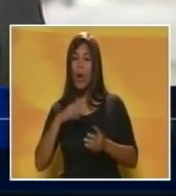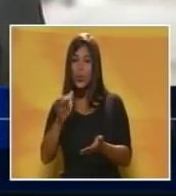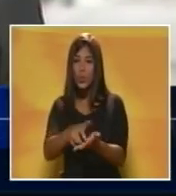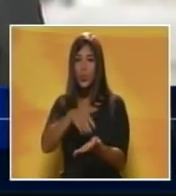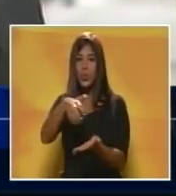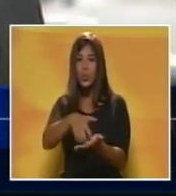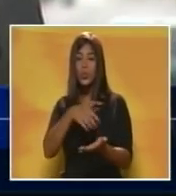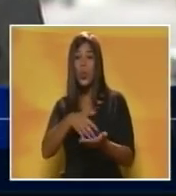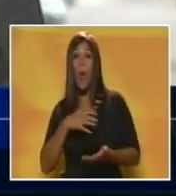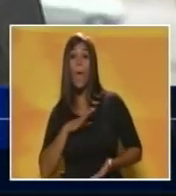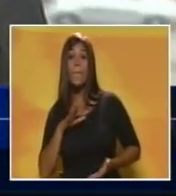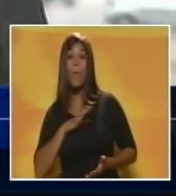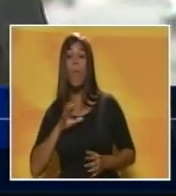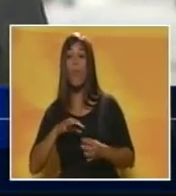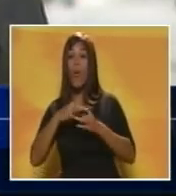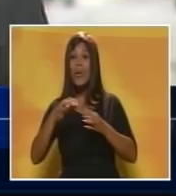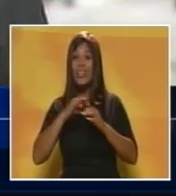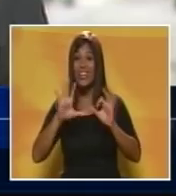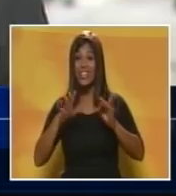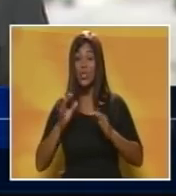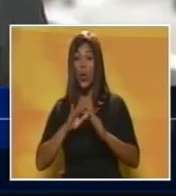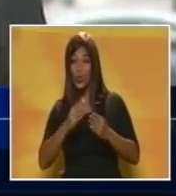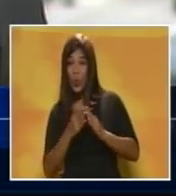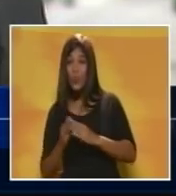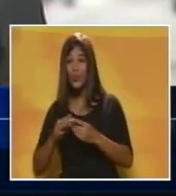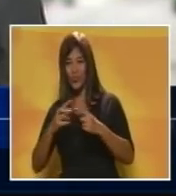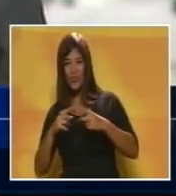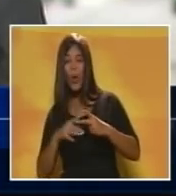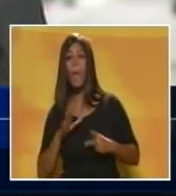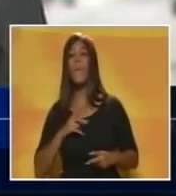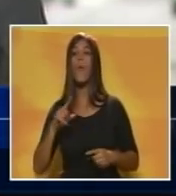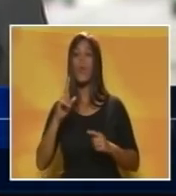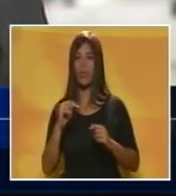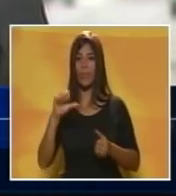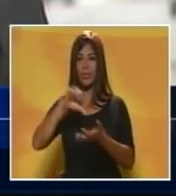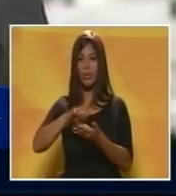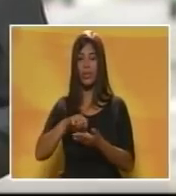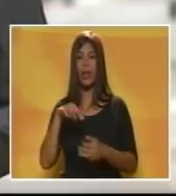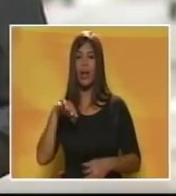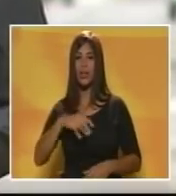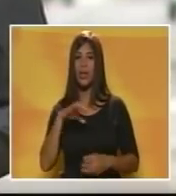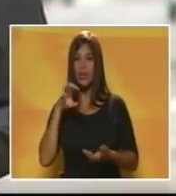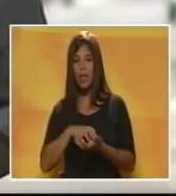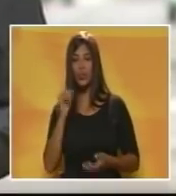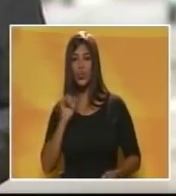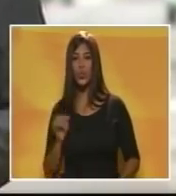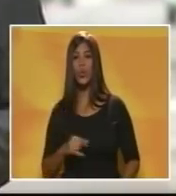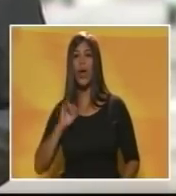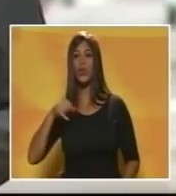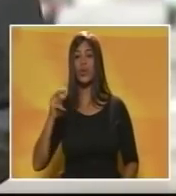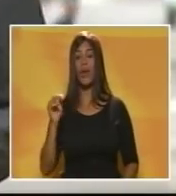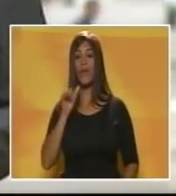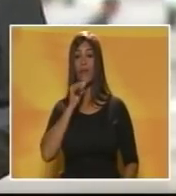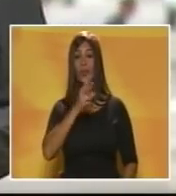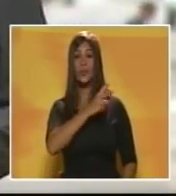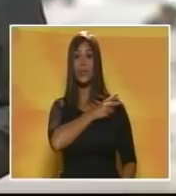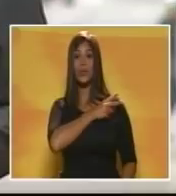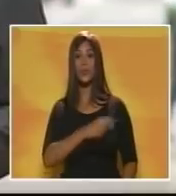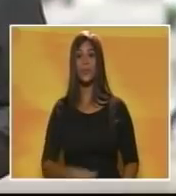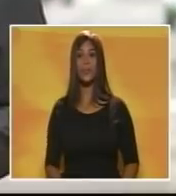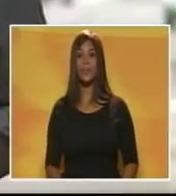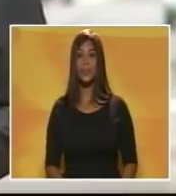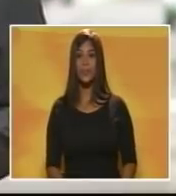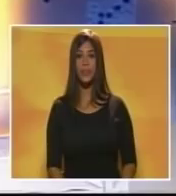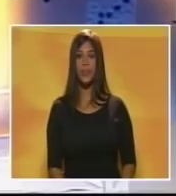el cual será utilizado en las 18 parroquias de la capital zuliana y el casco central de la ciudad. Desde el estado Zulia, José Leonardo Nava,